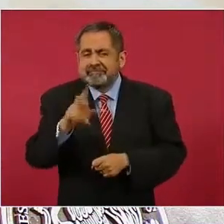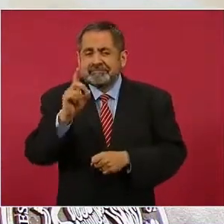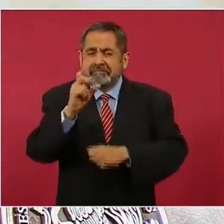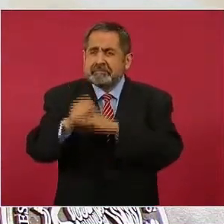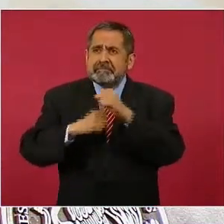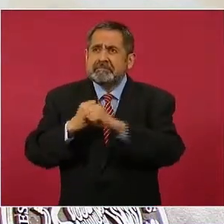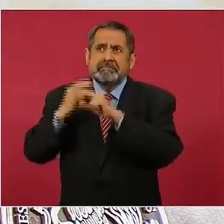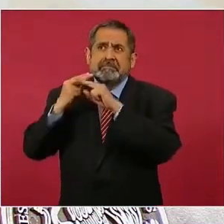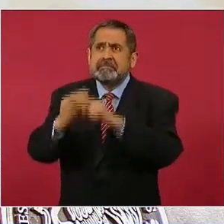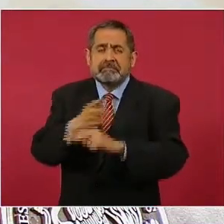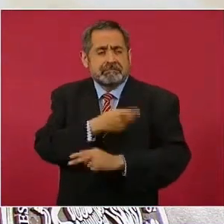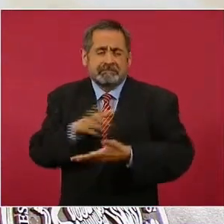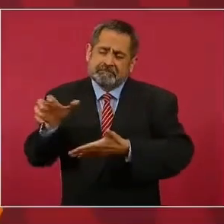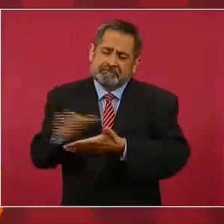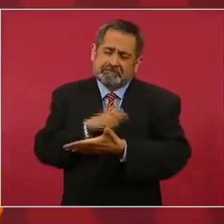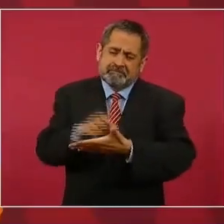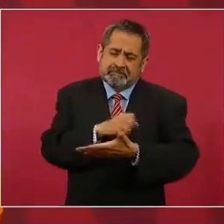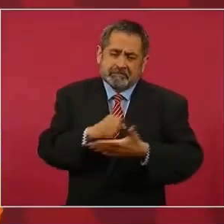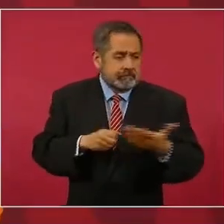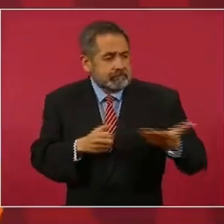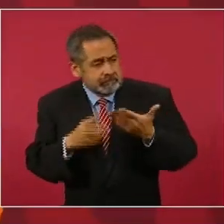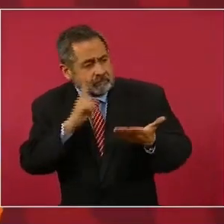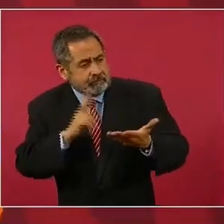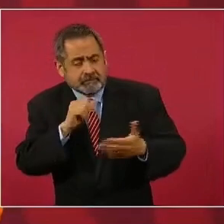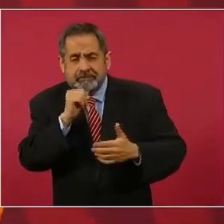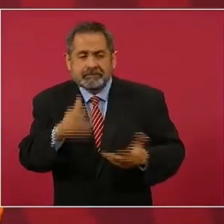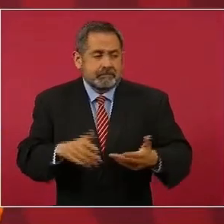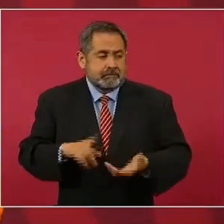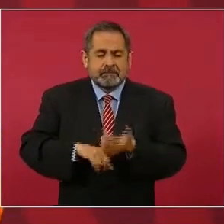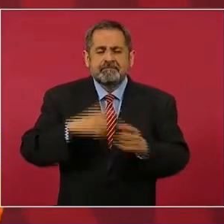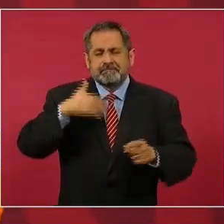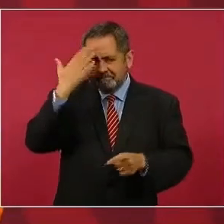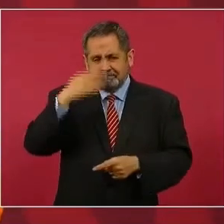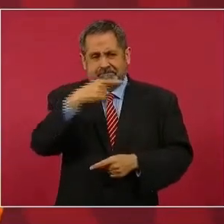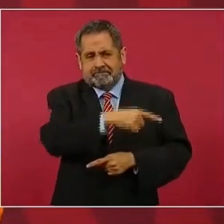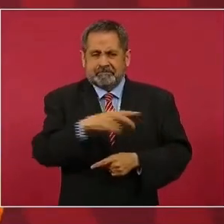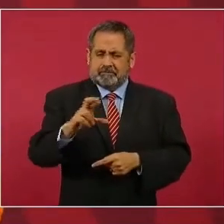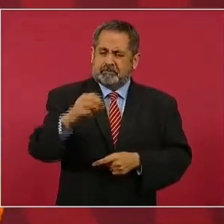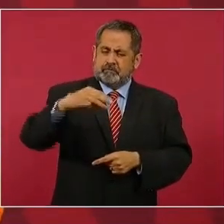sindicales. Sabemos que Romero de Champs viene